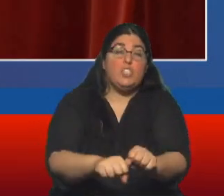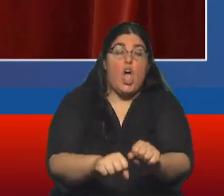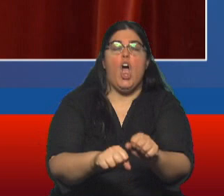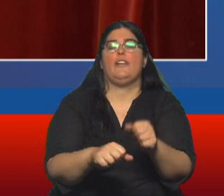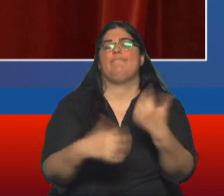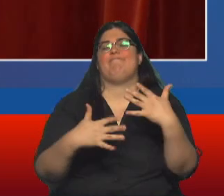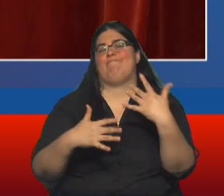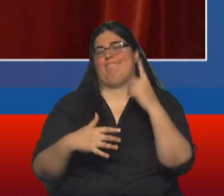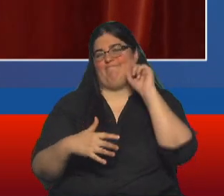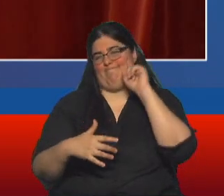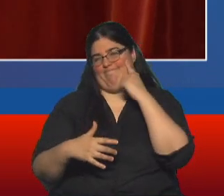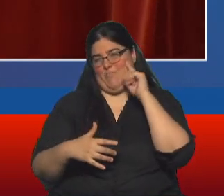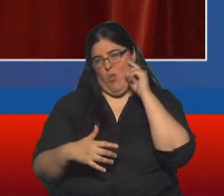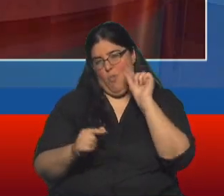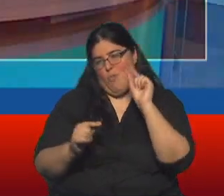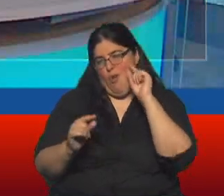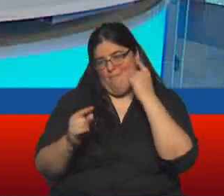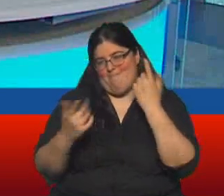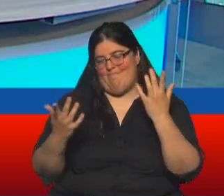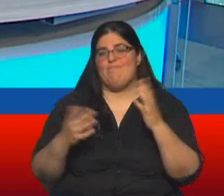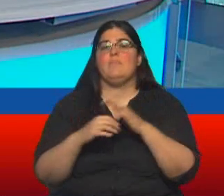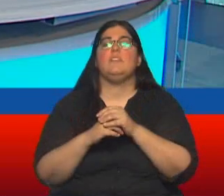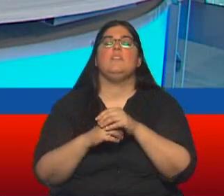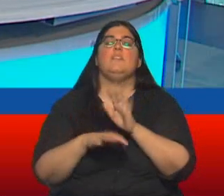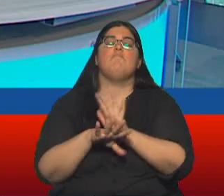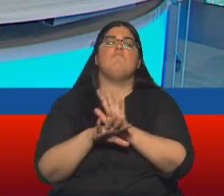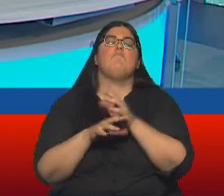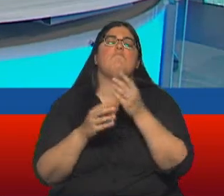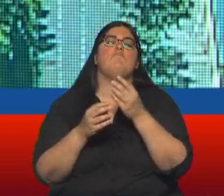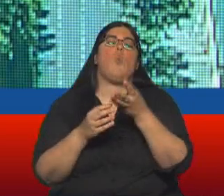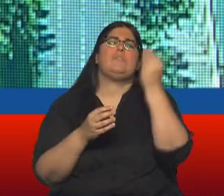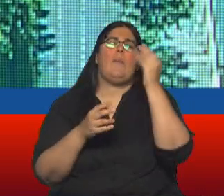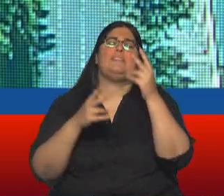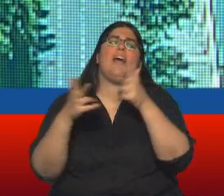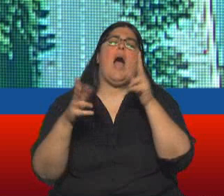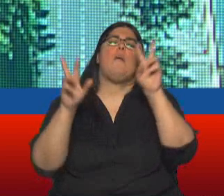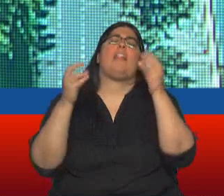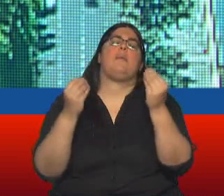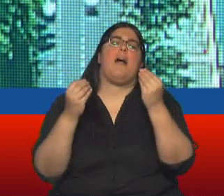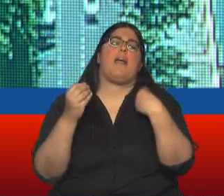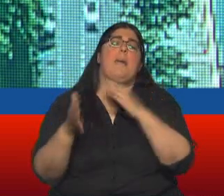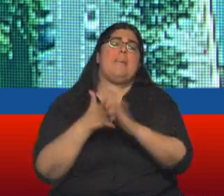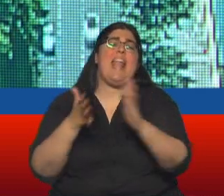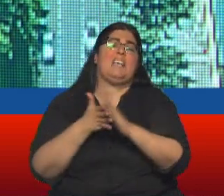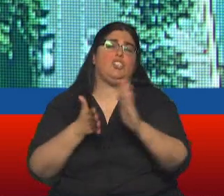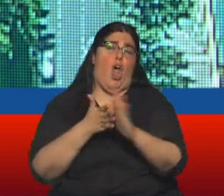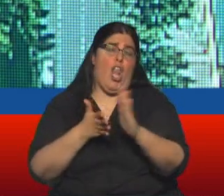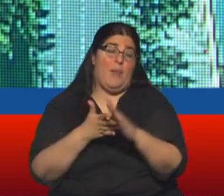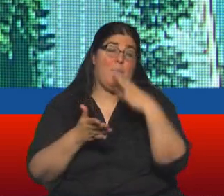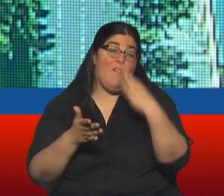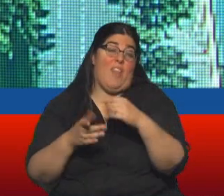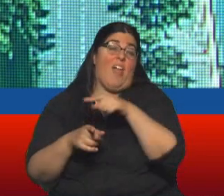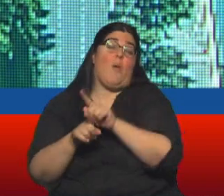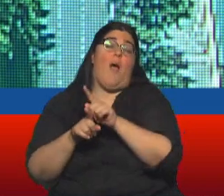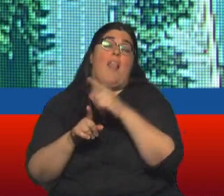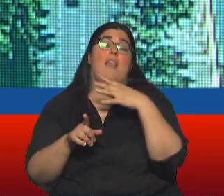descabellado que pueda pasar algo así. Ignacio, hablan de una cortina de humo del tema migratorio para tapar una avanzada militar también de Rusia hacia